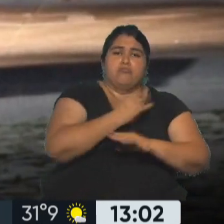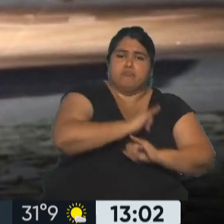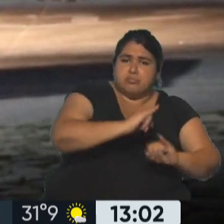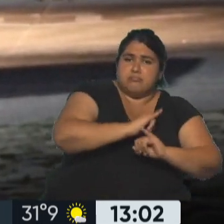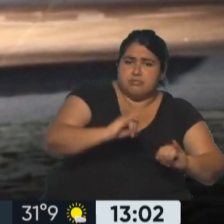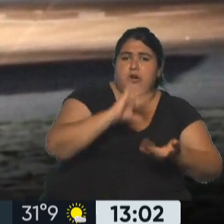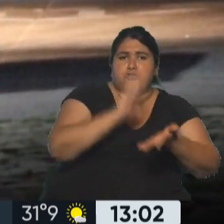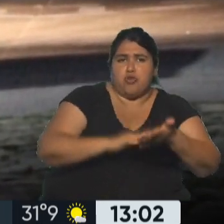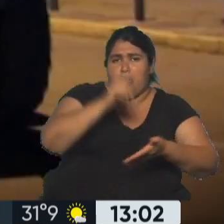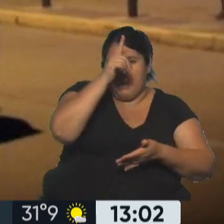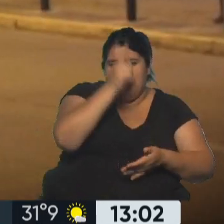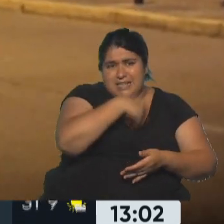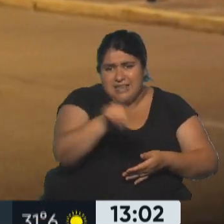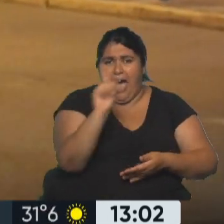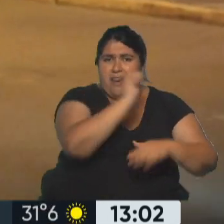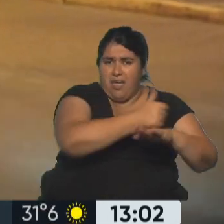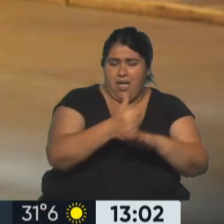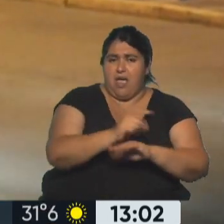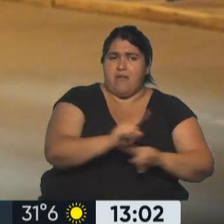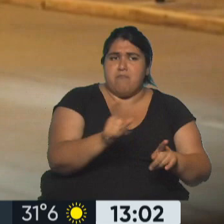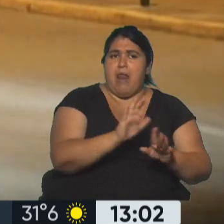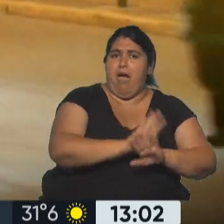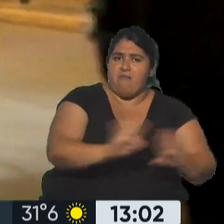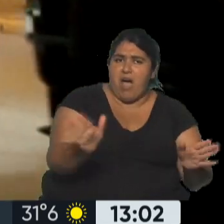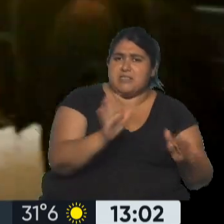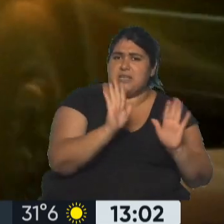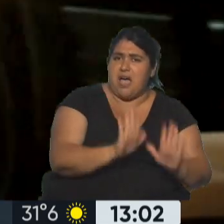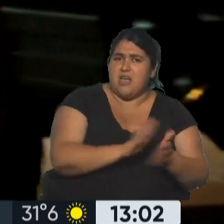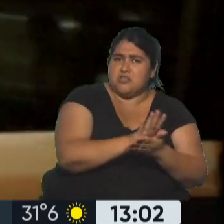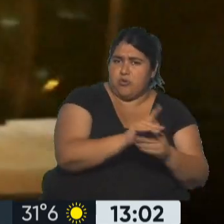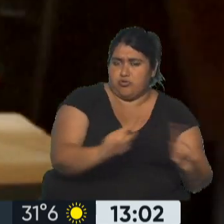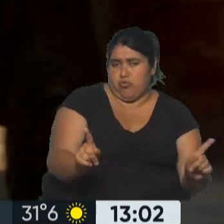de combatir la problemática en la región. Otros tiempos.